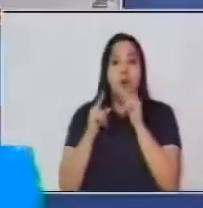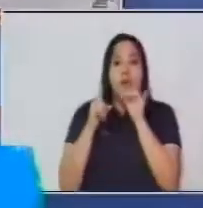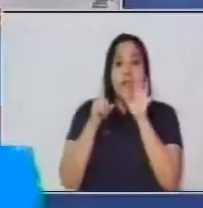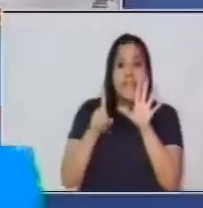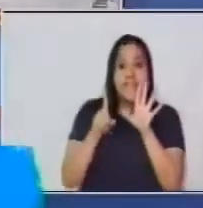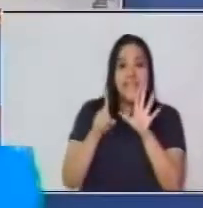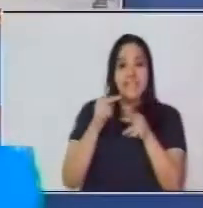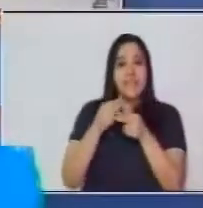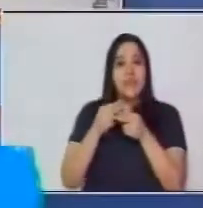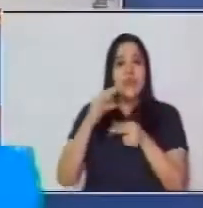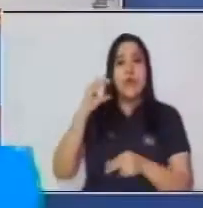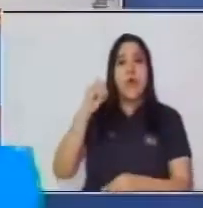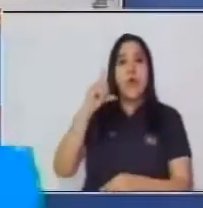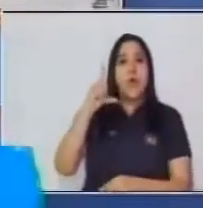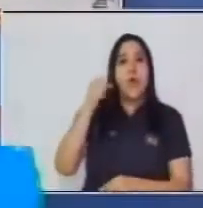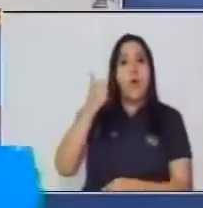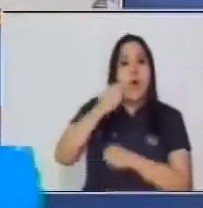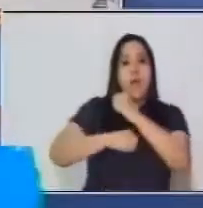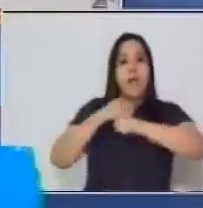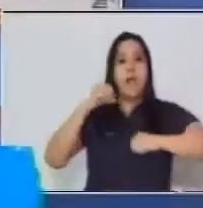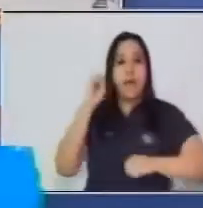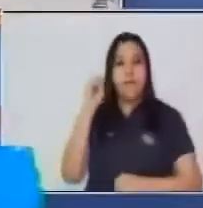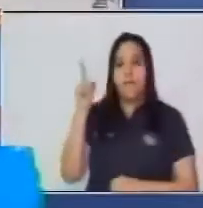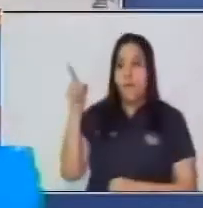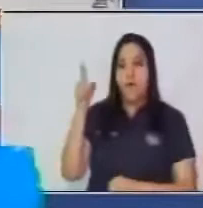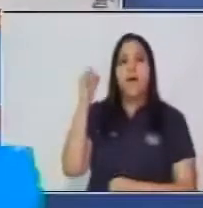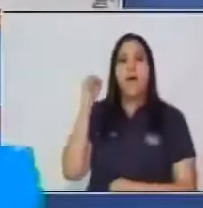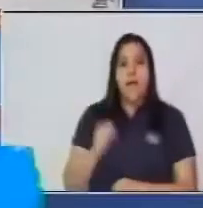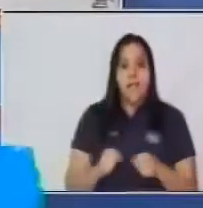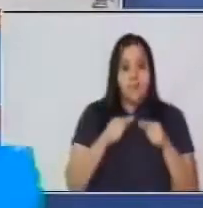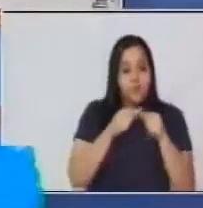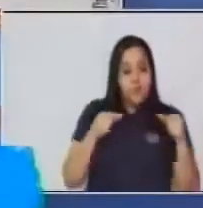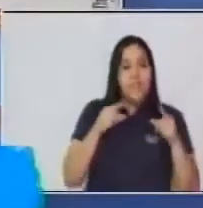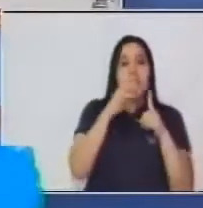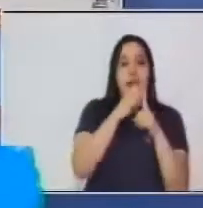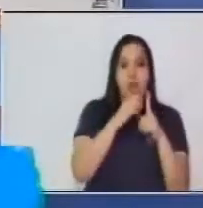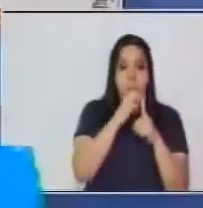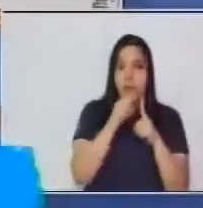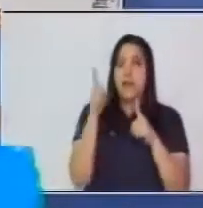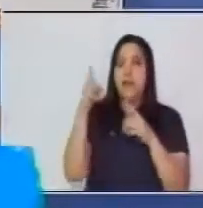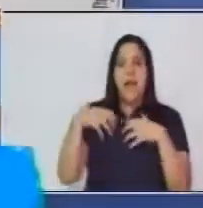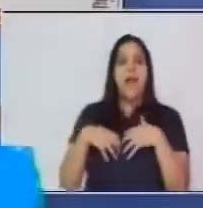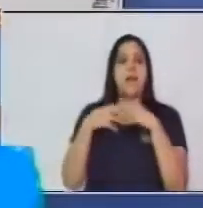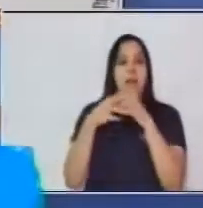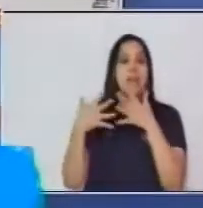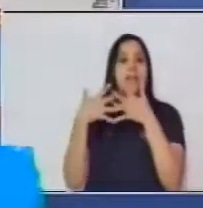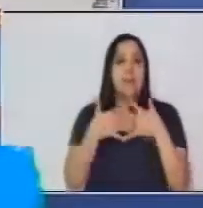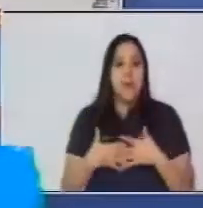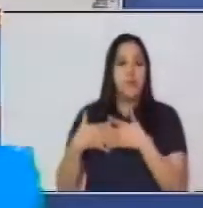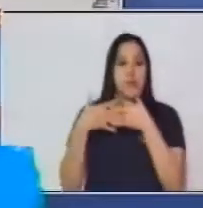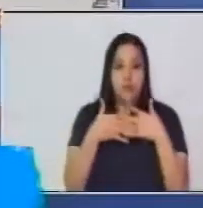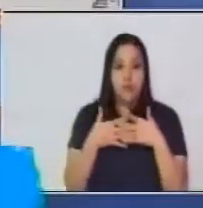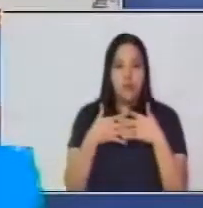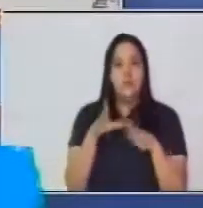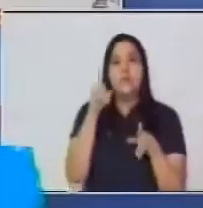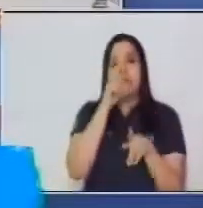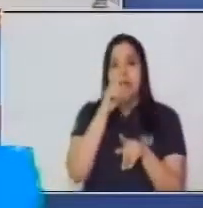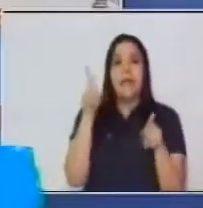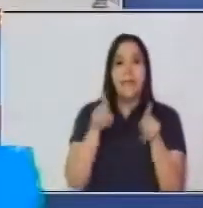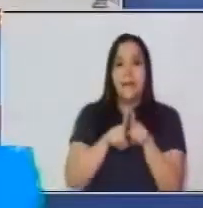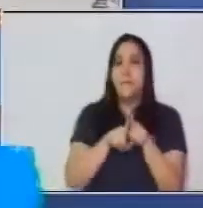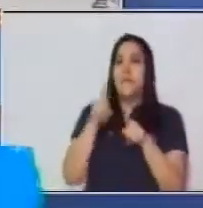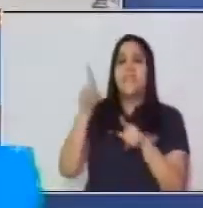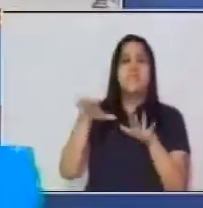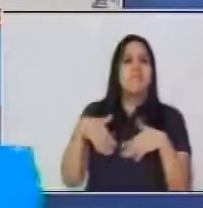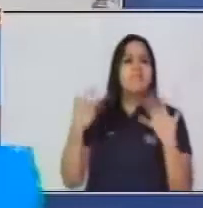es Olafo el Vikingo, también una tira cómica estadounidense acerca de, haga redundancia, los